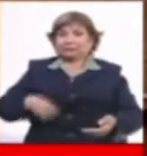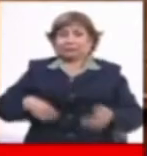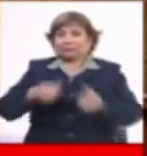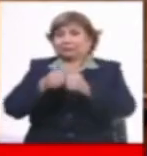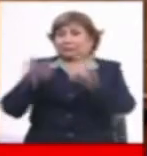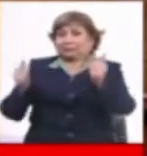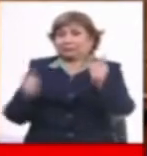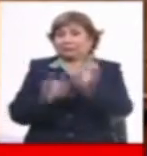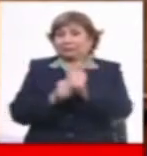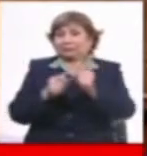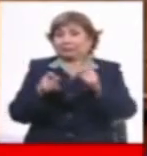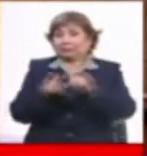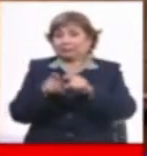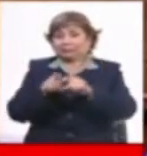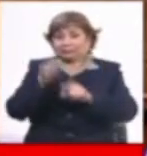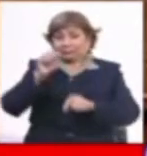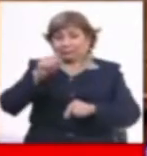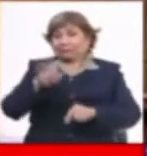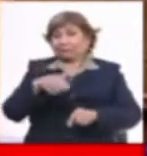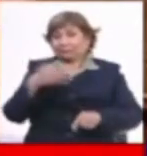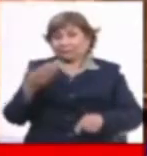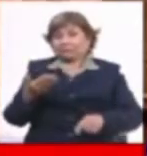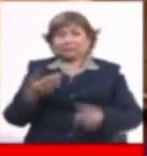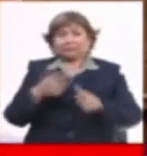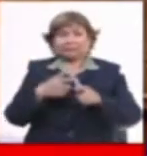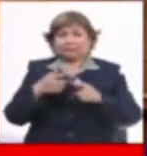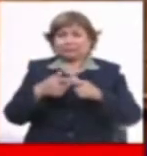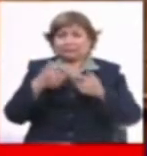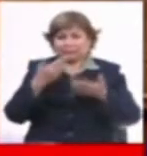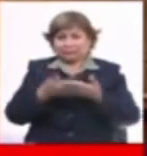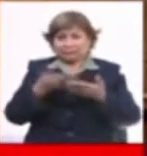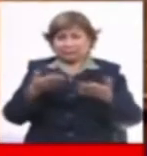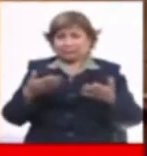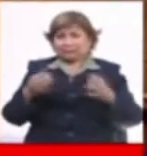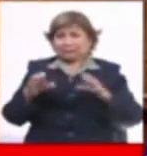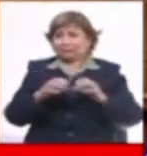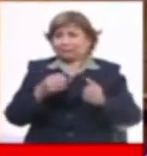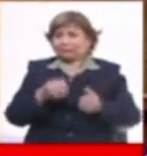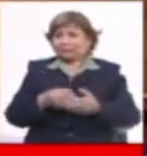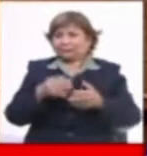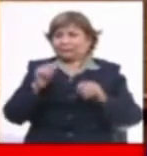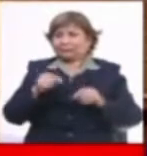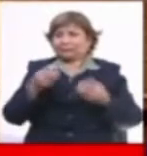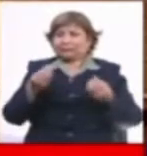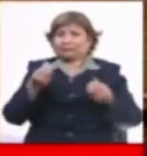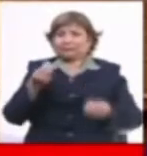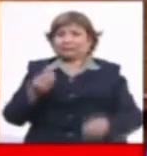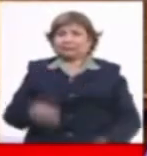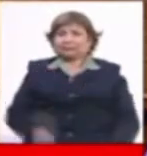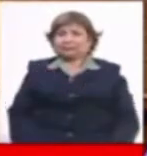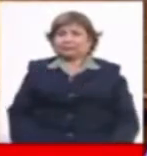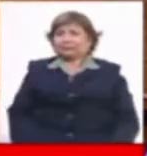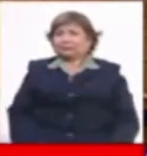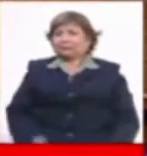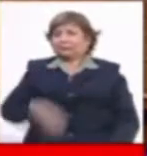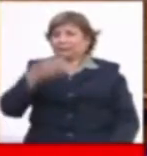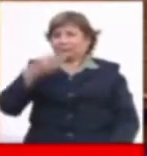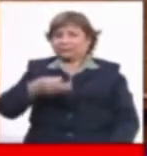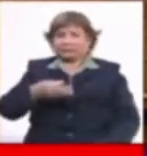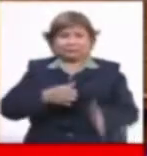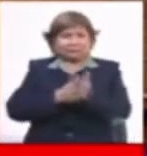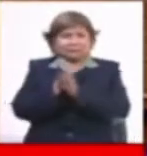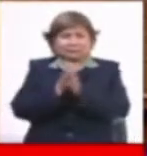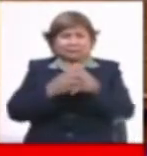también yo creo que sí lo hay entonces hay que deslindar las cosas aquí porque si vienen con